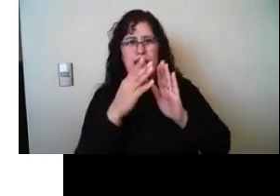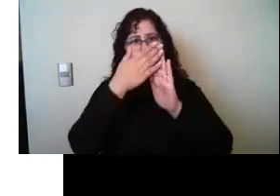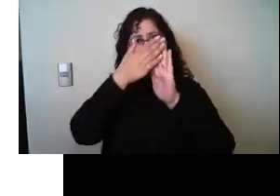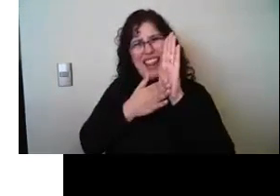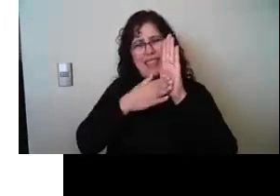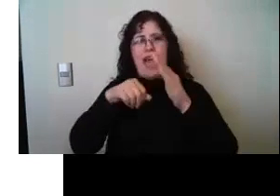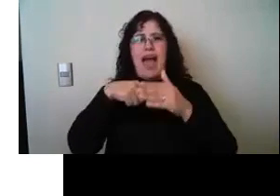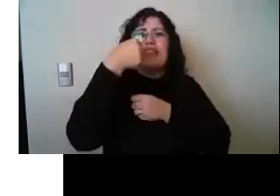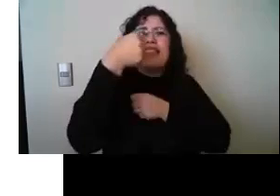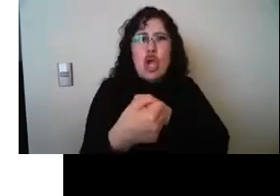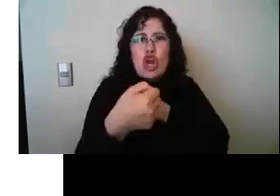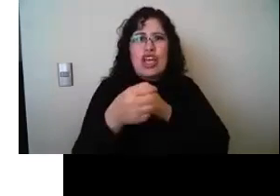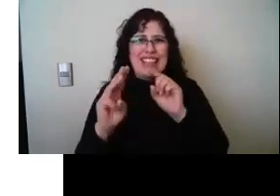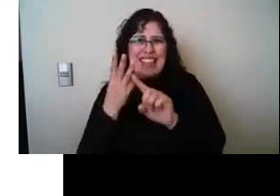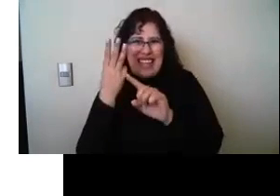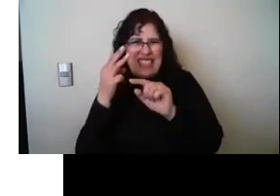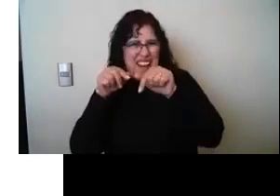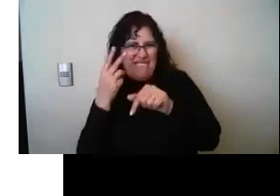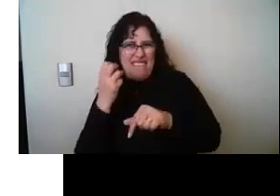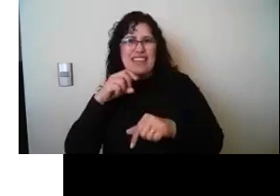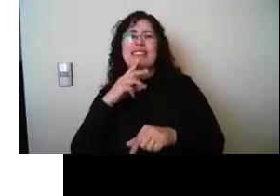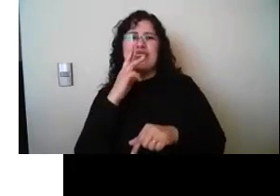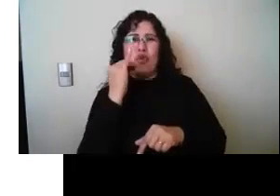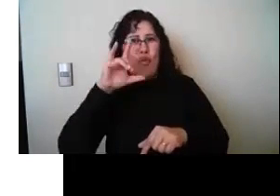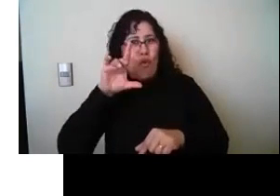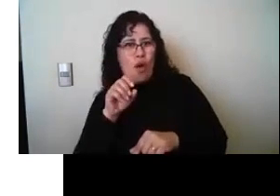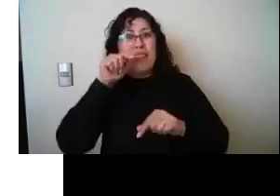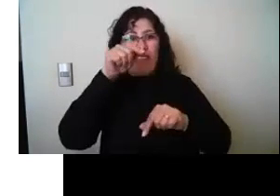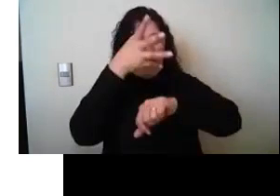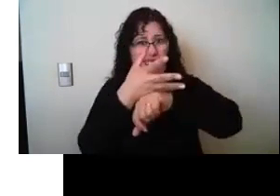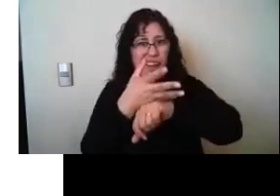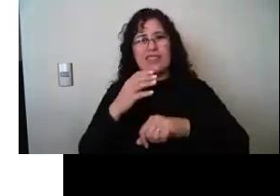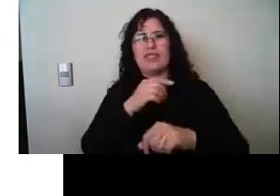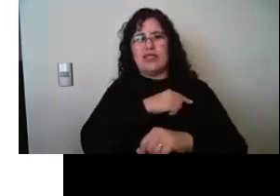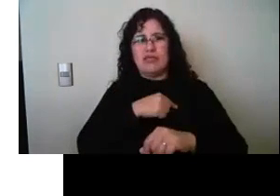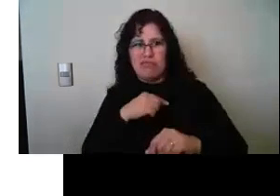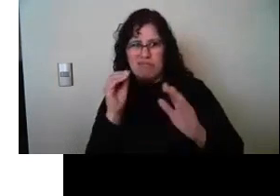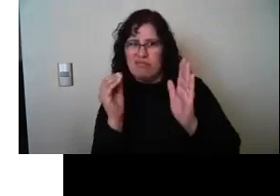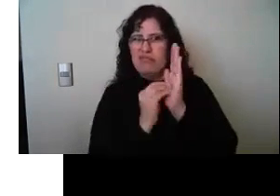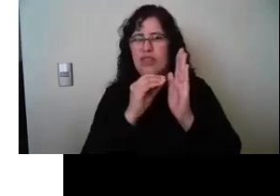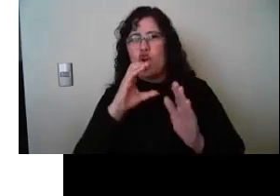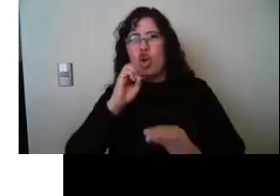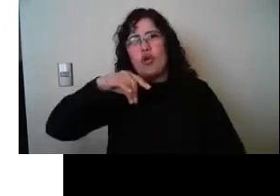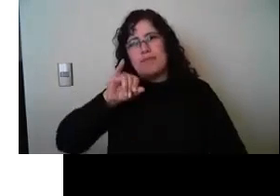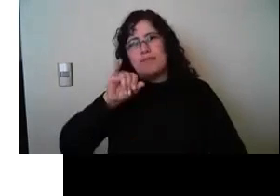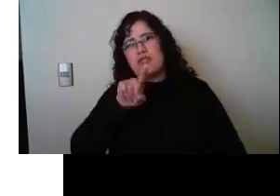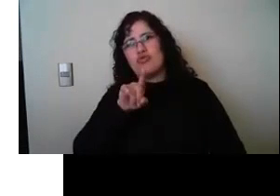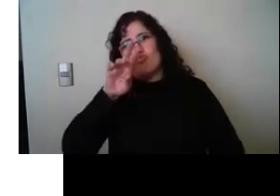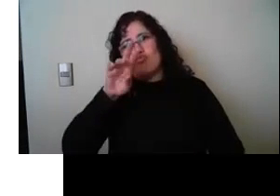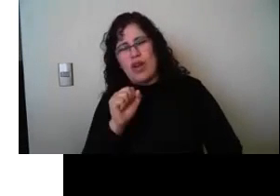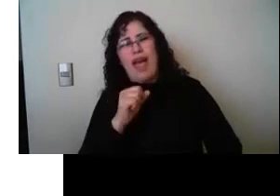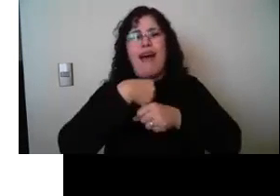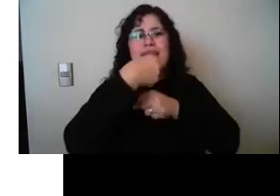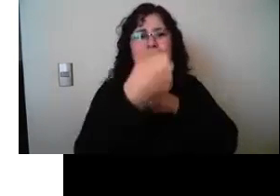anterior, ¿ya? Entonces, esta comisura anterior permite que la información de un bulbo cruce la